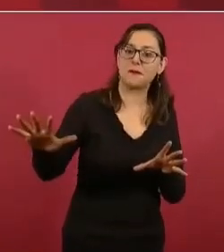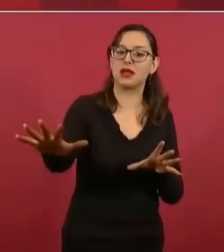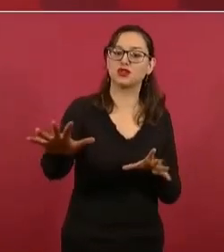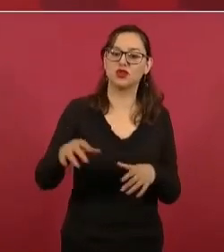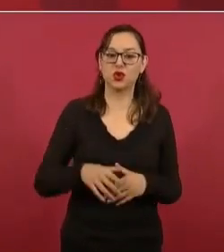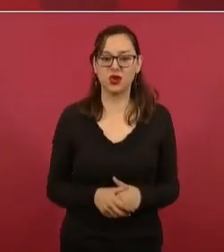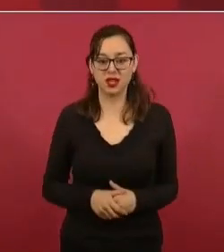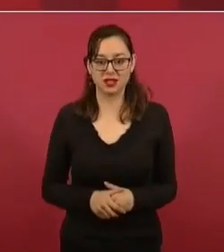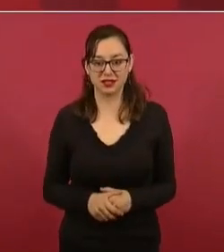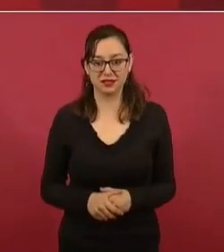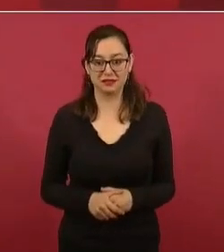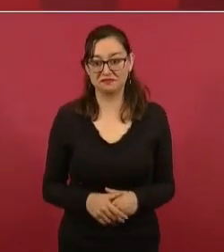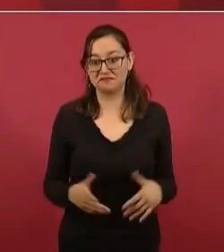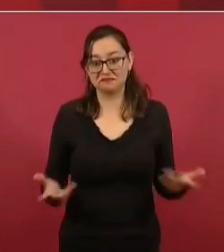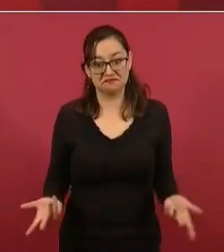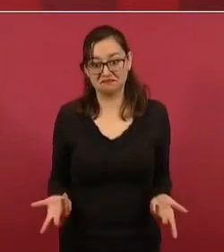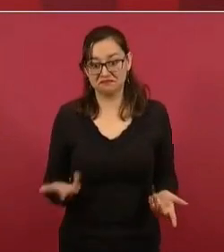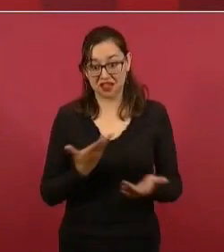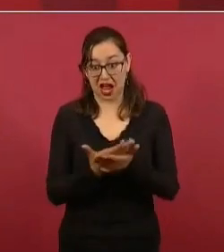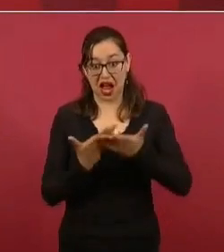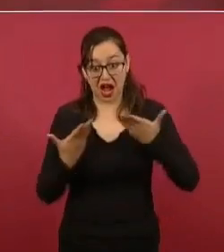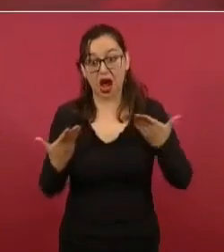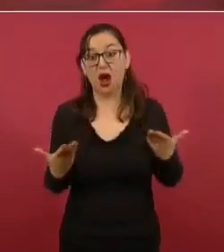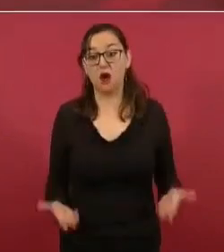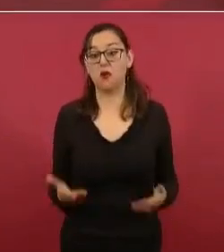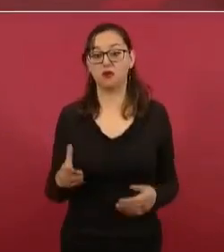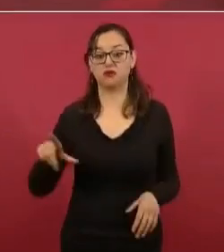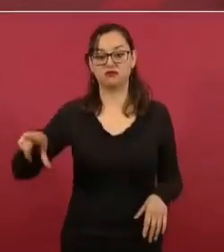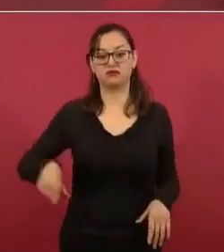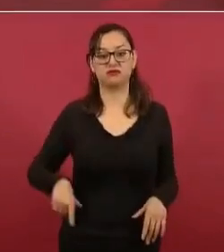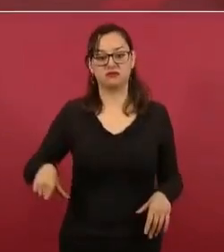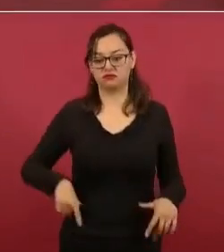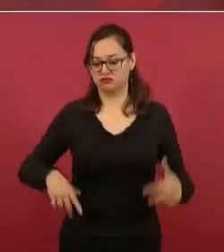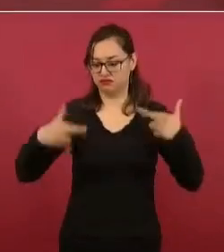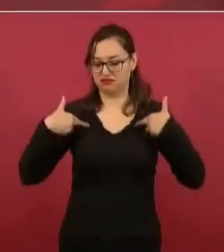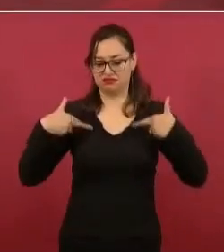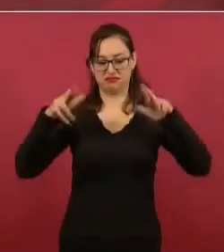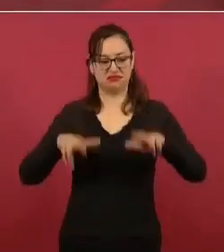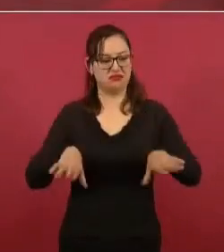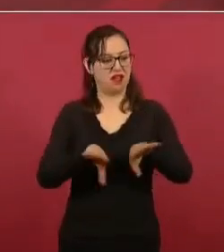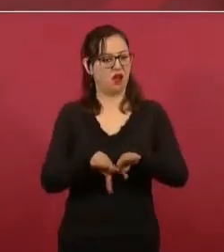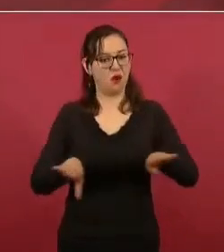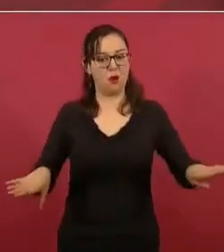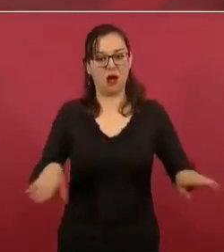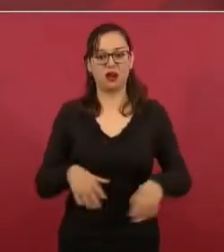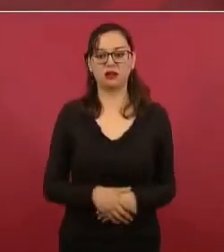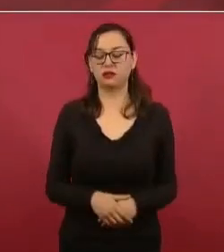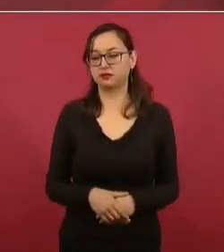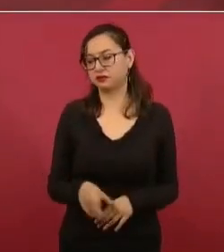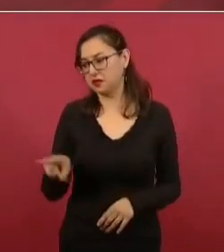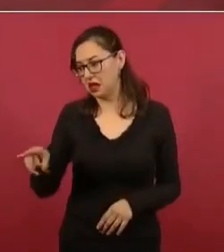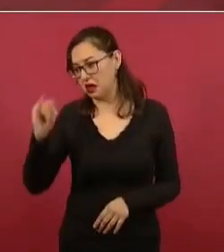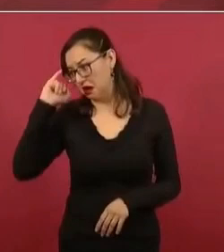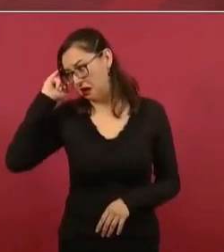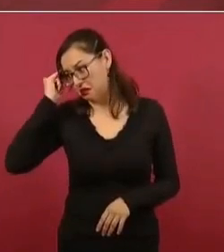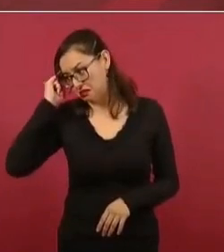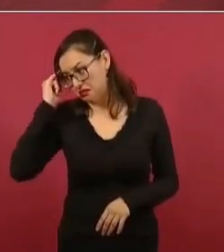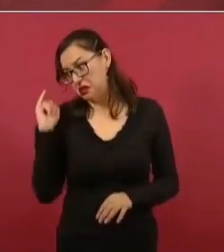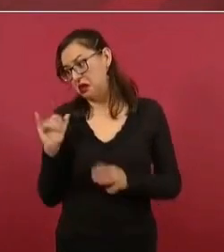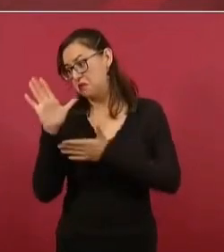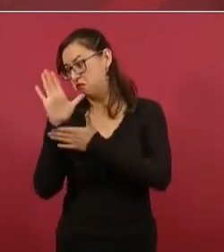indígena que de un acaudalado banquero o